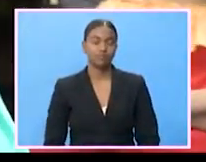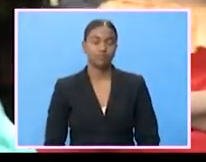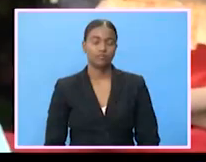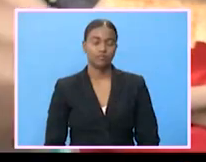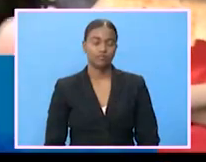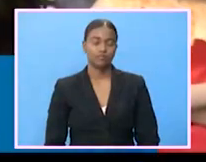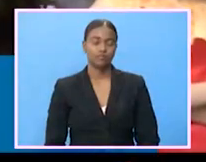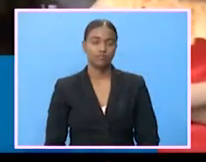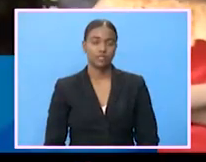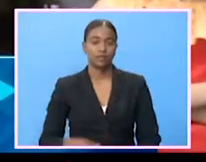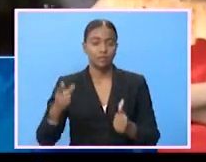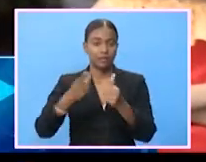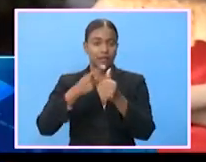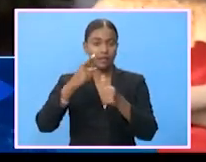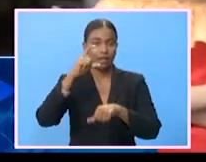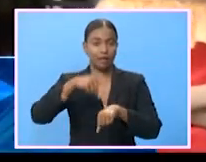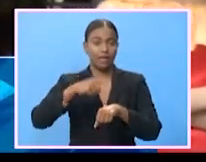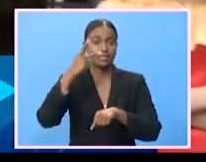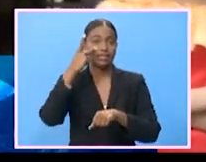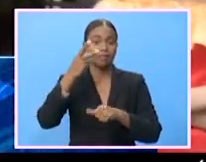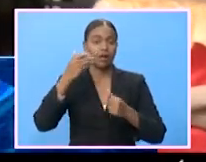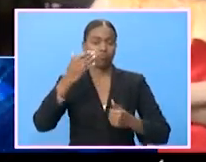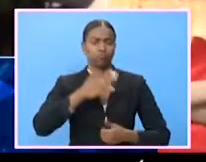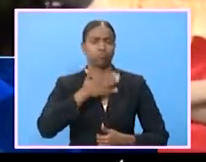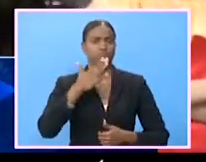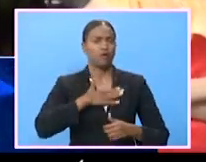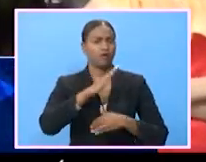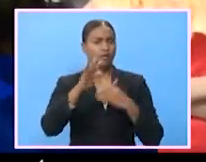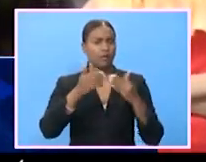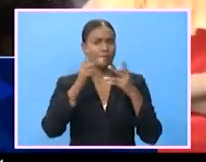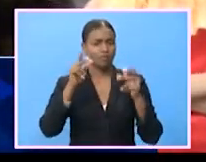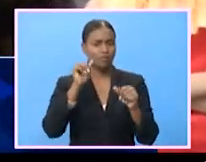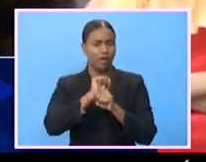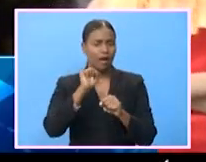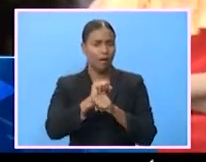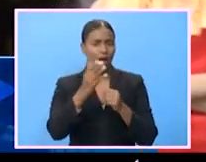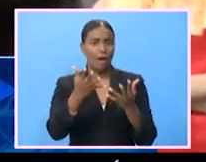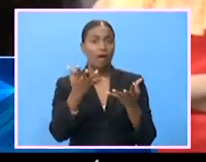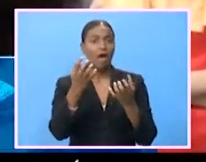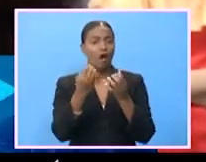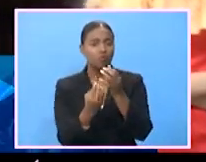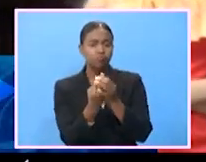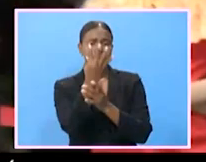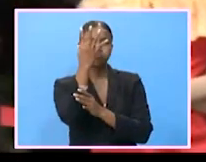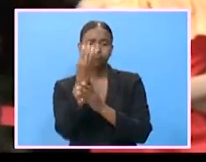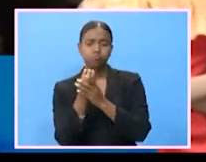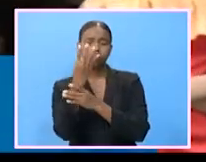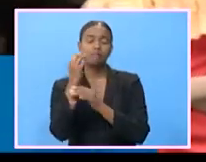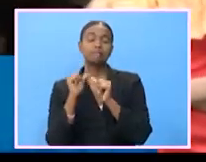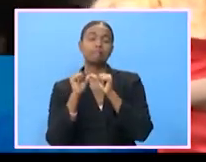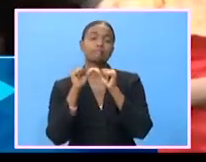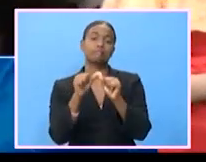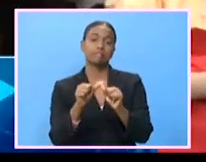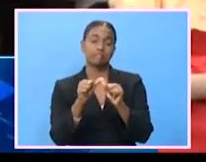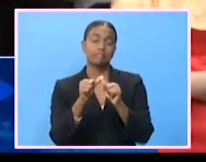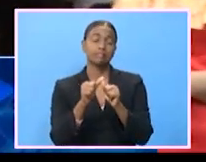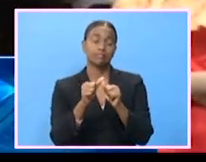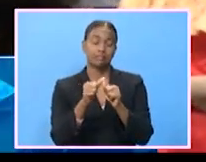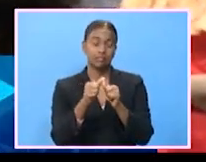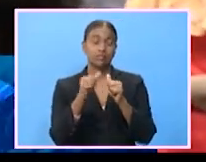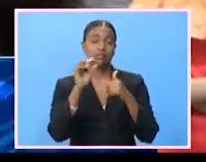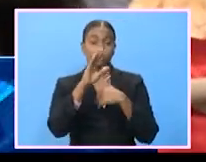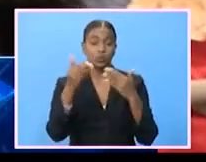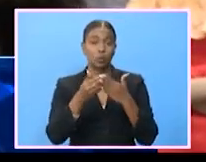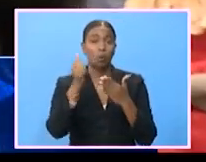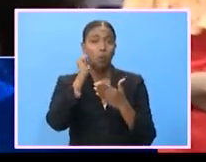Por primera vez se ve el ánimo, se ve el entusiasmo, los agricultores quieren sembrar, quieren producir, quieren crédito en el FEDA, todos los días van